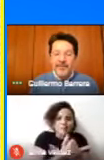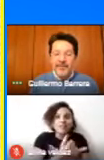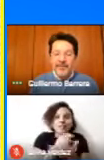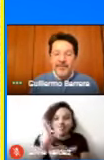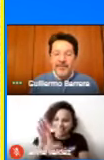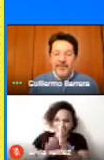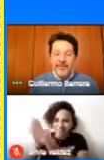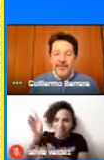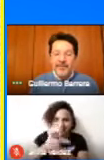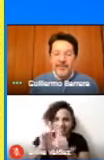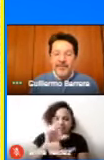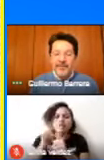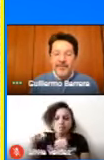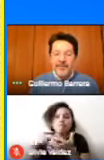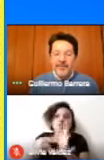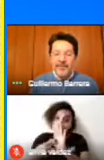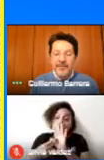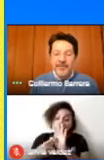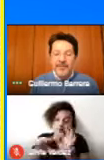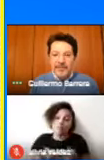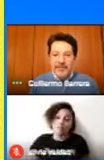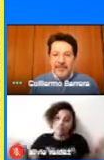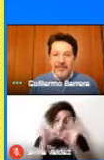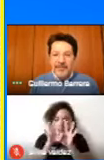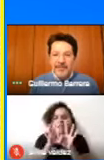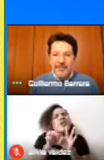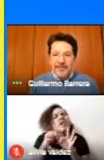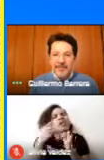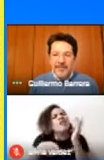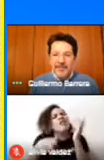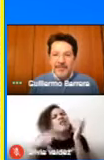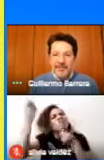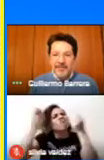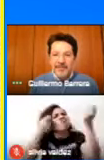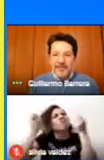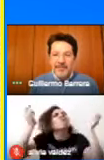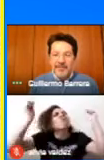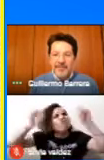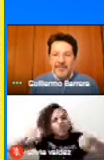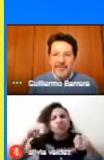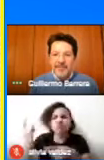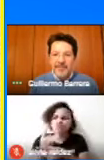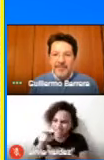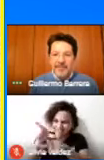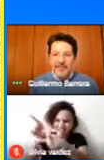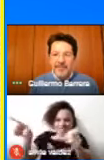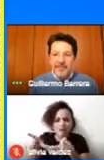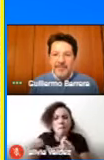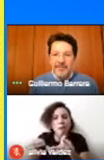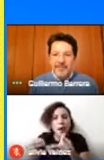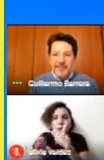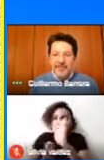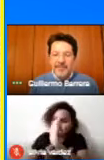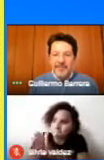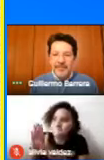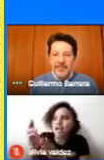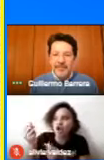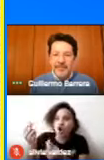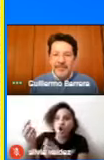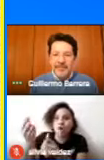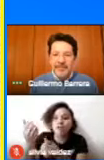local juega un papel muy importante. ¿Qué estrategias puede utilizar estas zonas para activar su